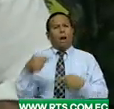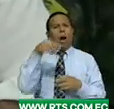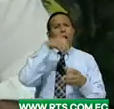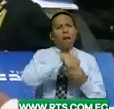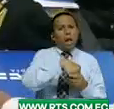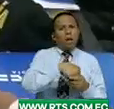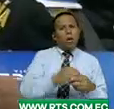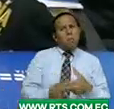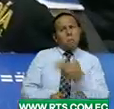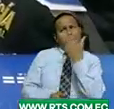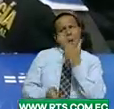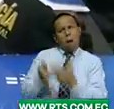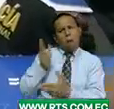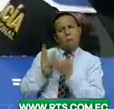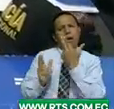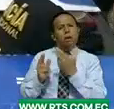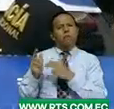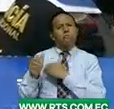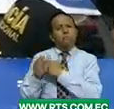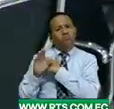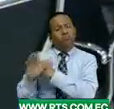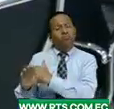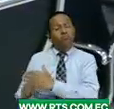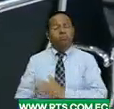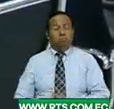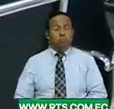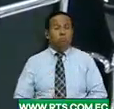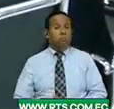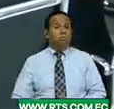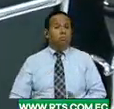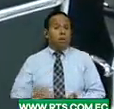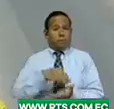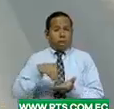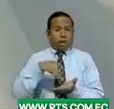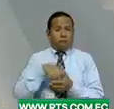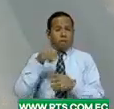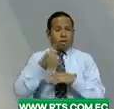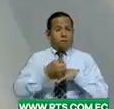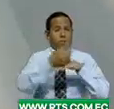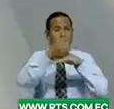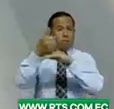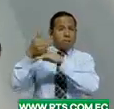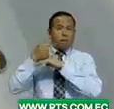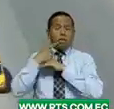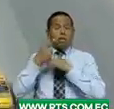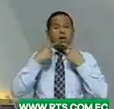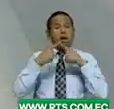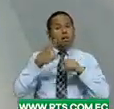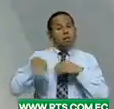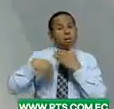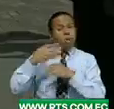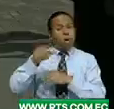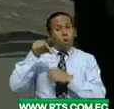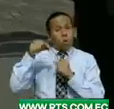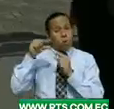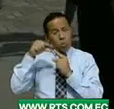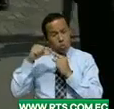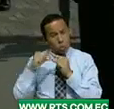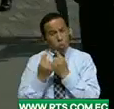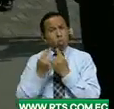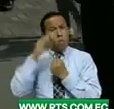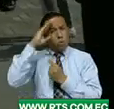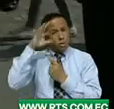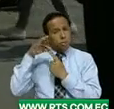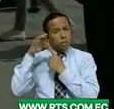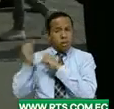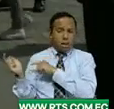dentro. En este cantón manabita, autoridades municipales y de gobierno anunciaron la llegada de unidades élites de la policía, además de la integración para el próximo mes